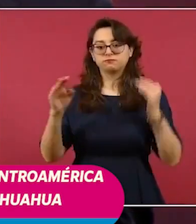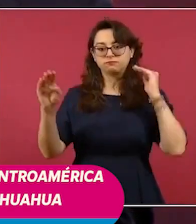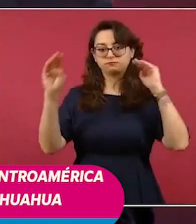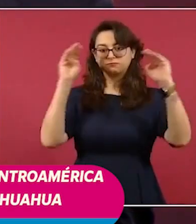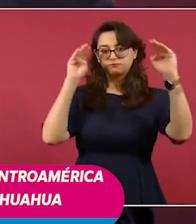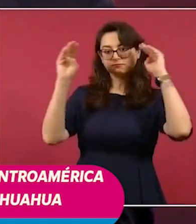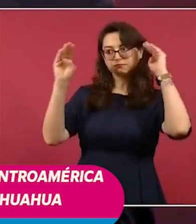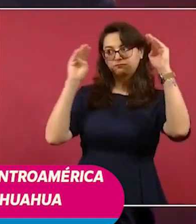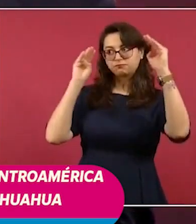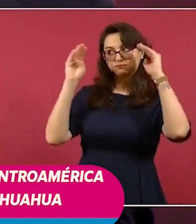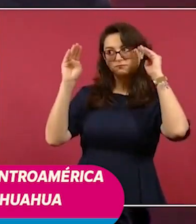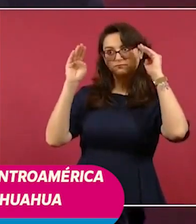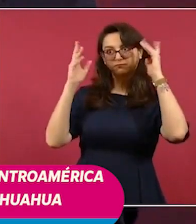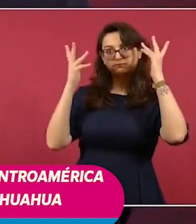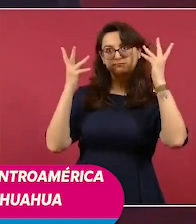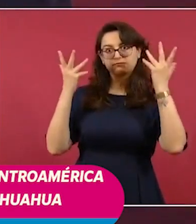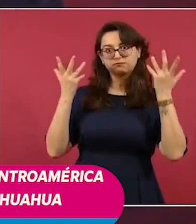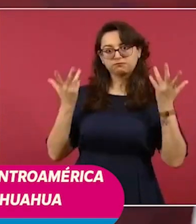en forma